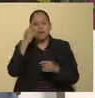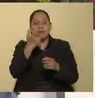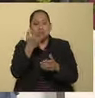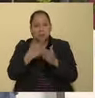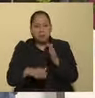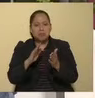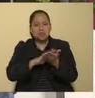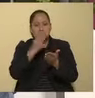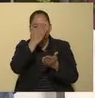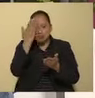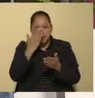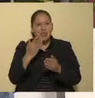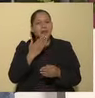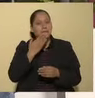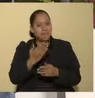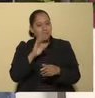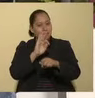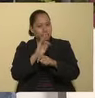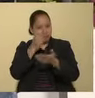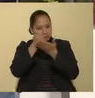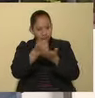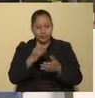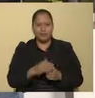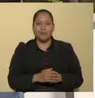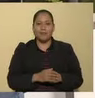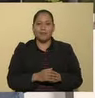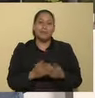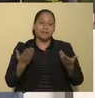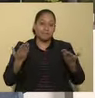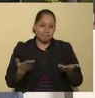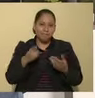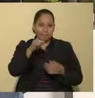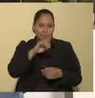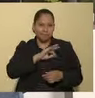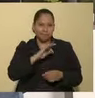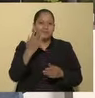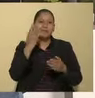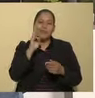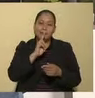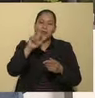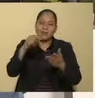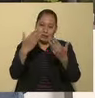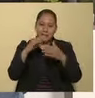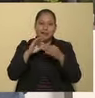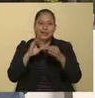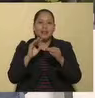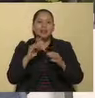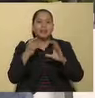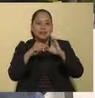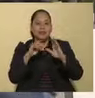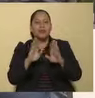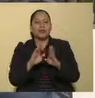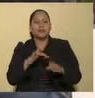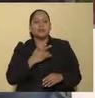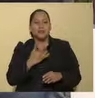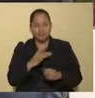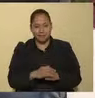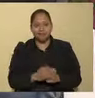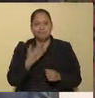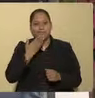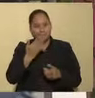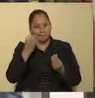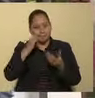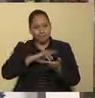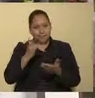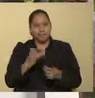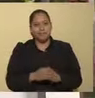económica, totalmente son productos que tenemos en casa y bueno, háganlo ahí, me platican por mail cómo les fue. Seguro que sí, pues muchísimas